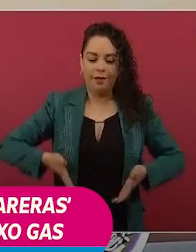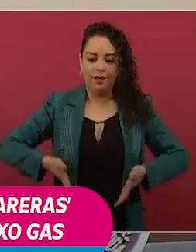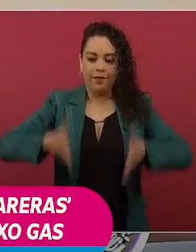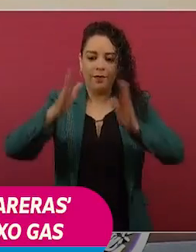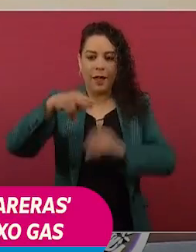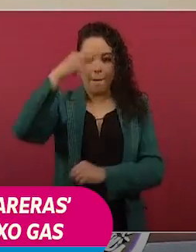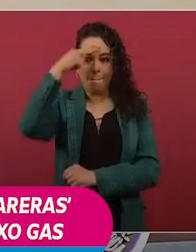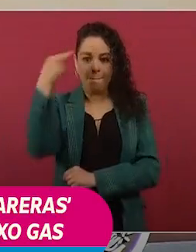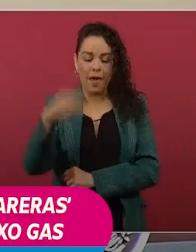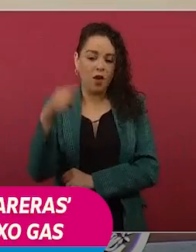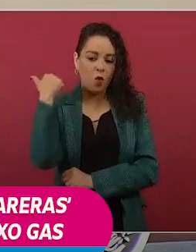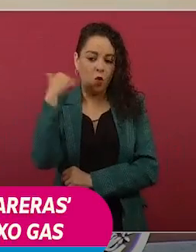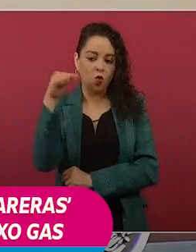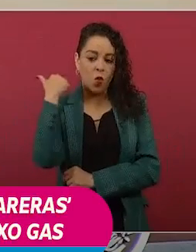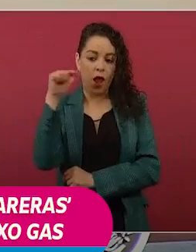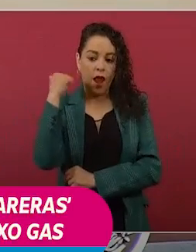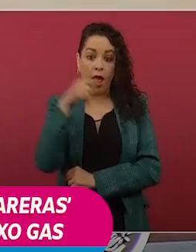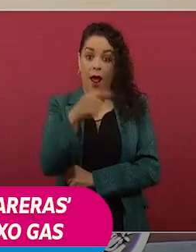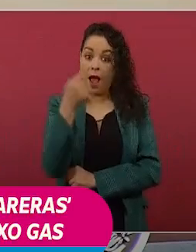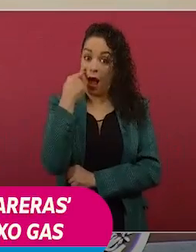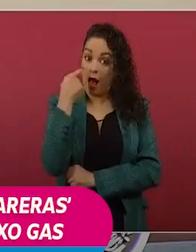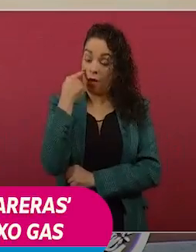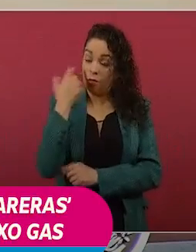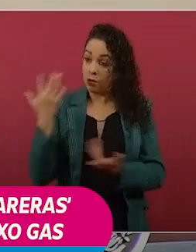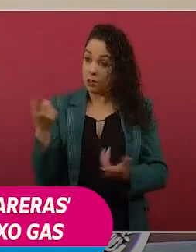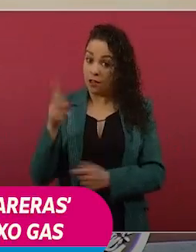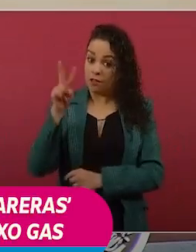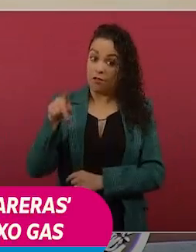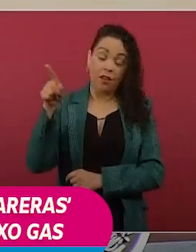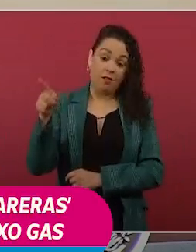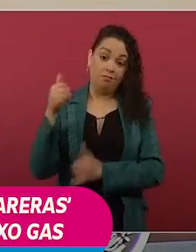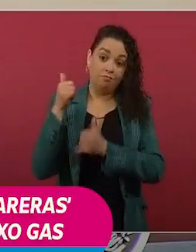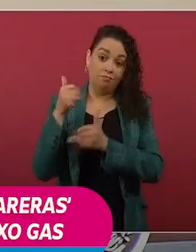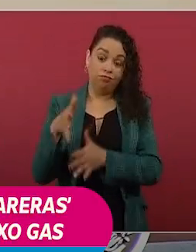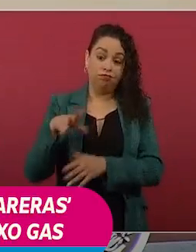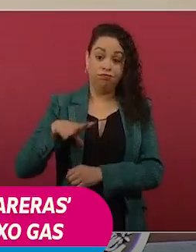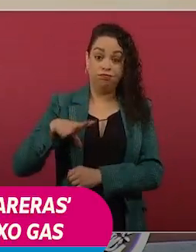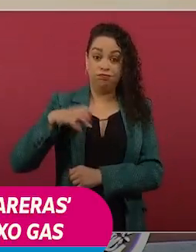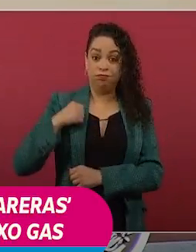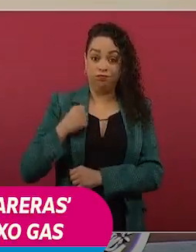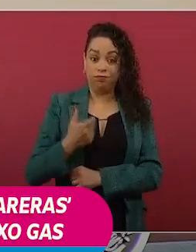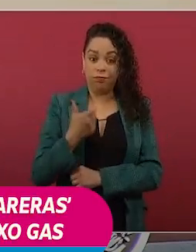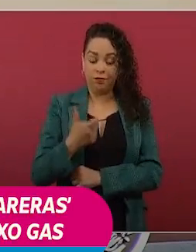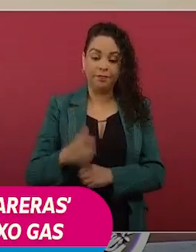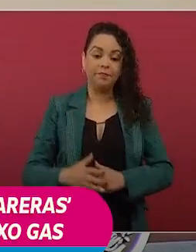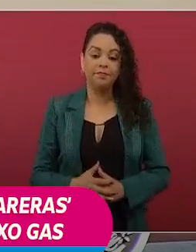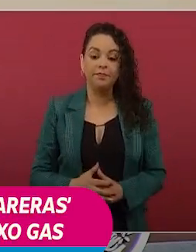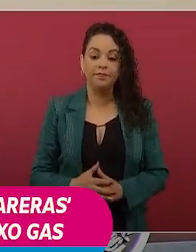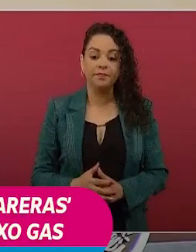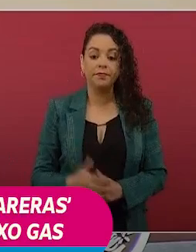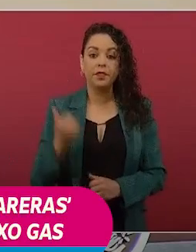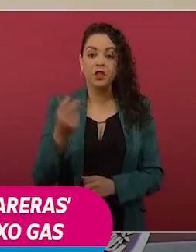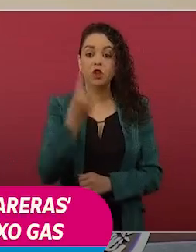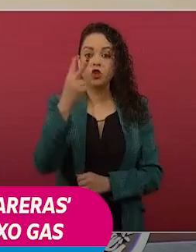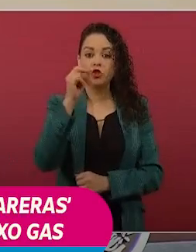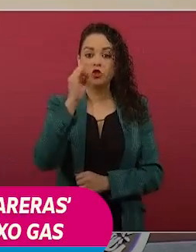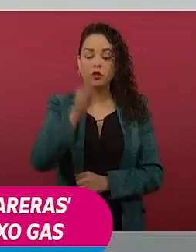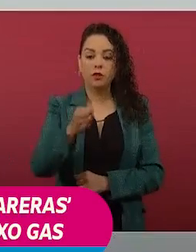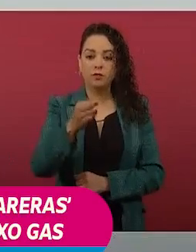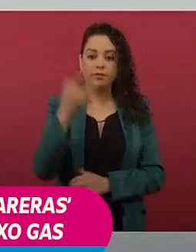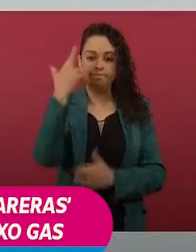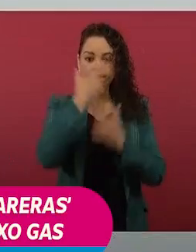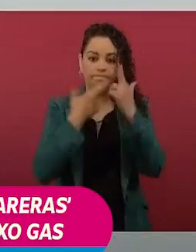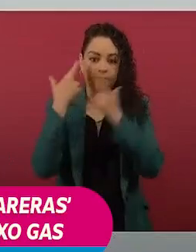México-Guadalajara, para que tomen sus precauciones. Ahí están haciendo trampa. Y dos que no se dejaron verificar, una en